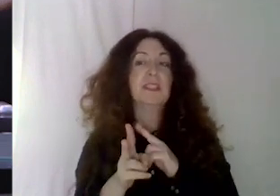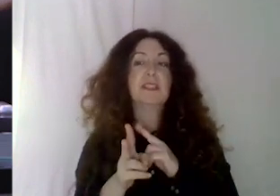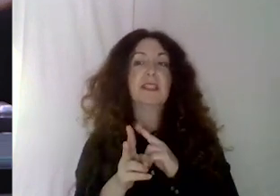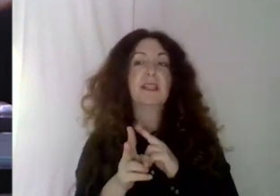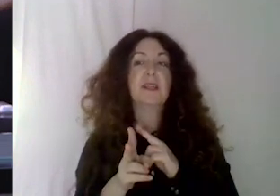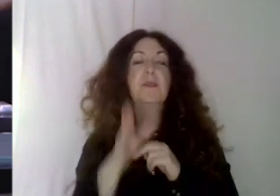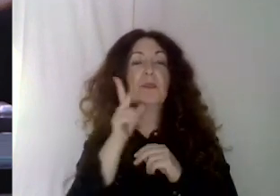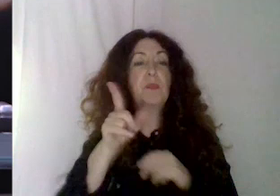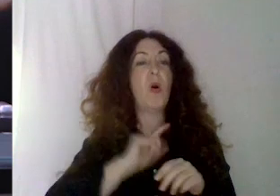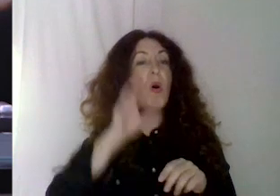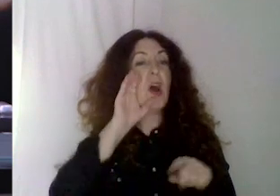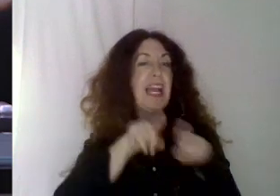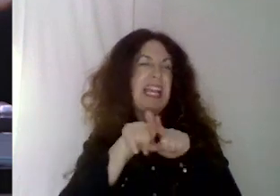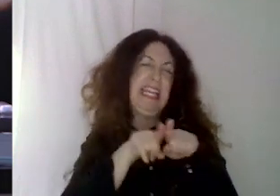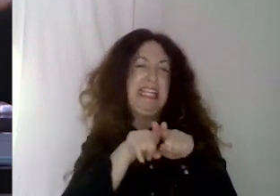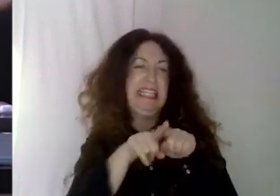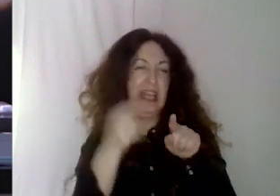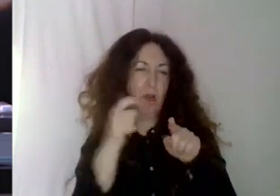Muchas gracias a todos.